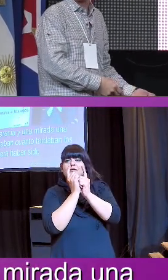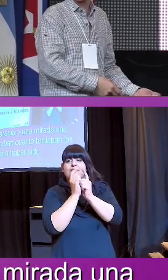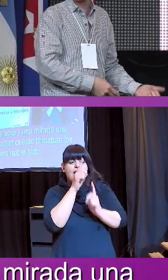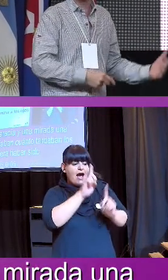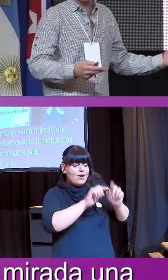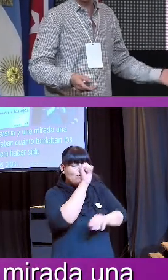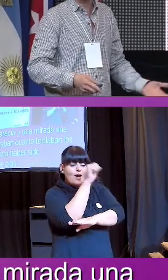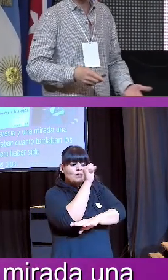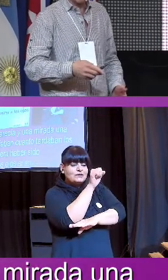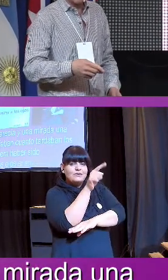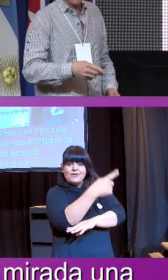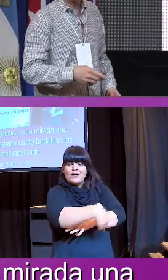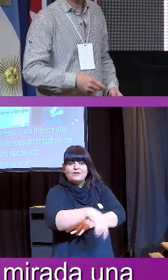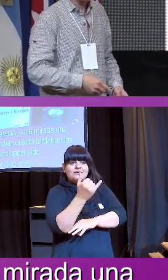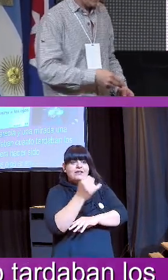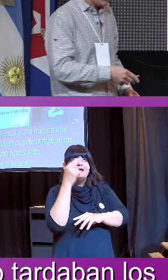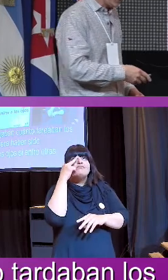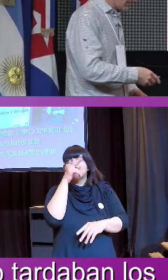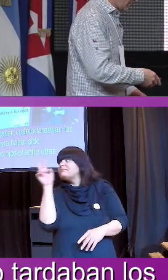ojos, ¿sí?, entre otras cosas que hicieron.